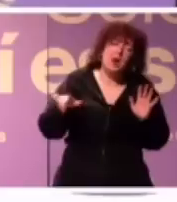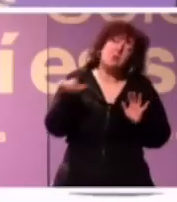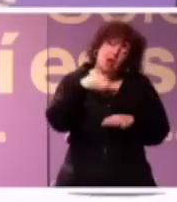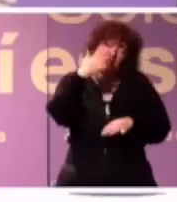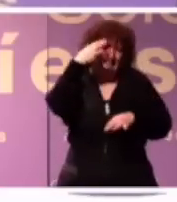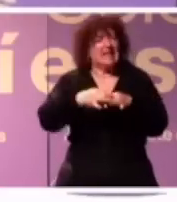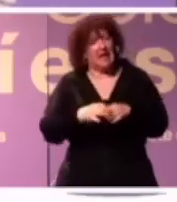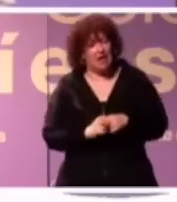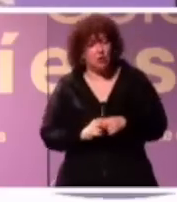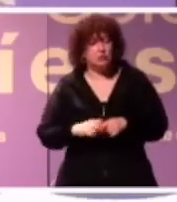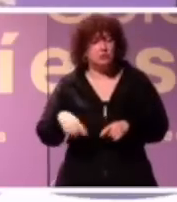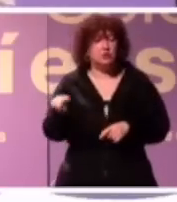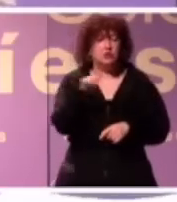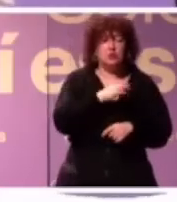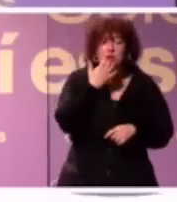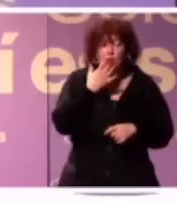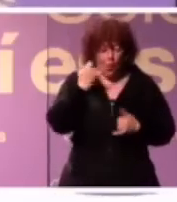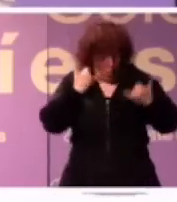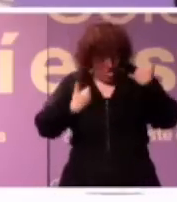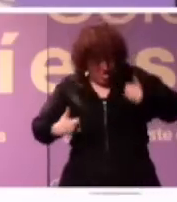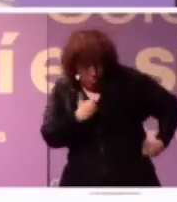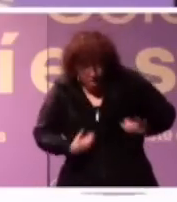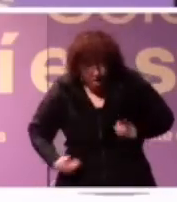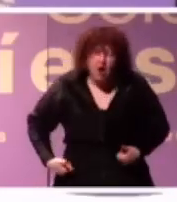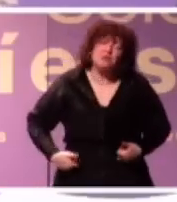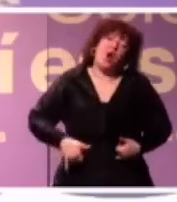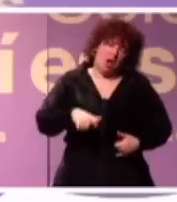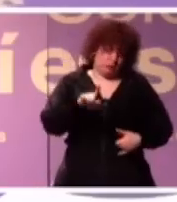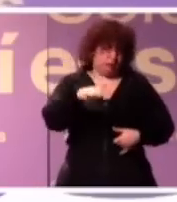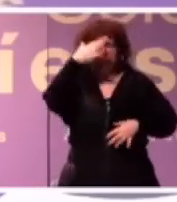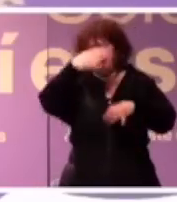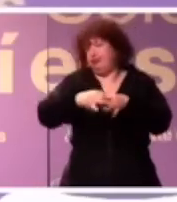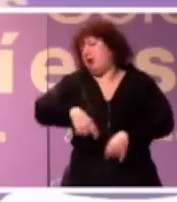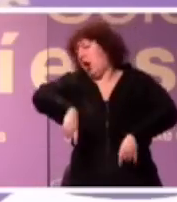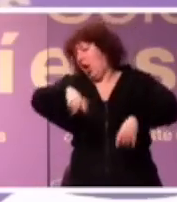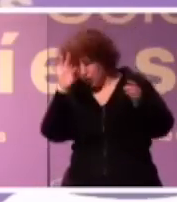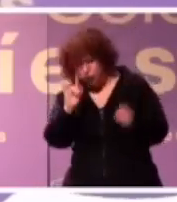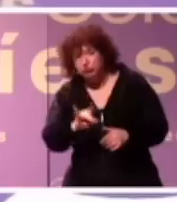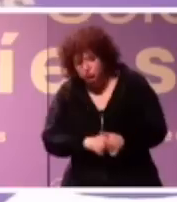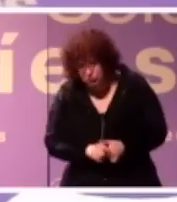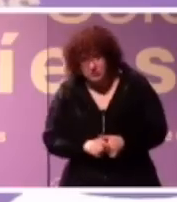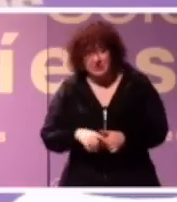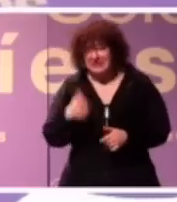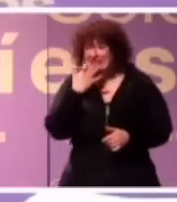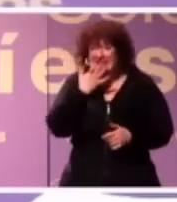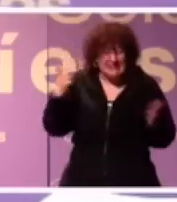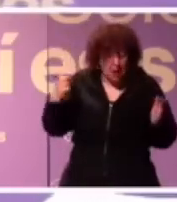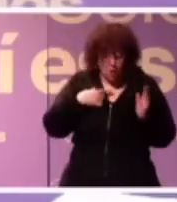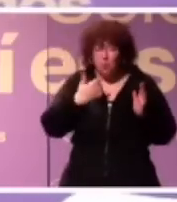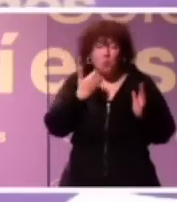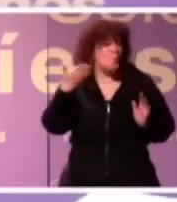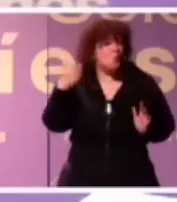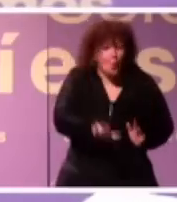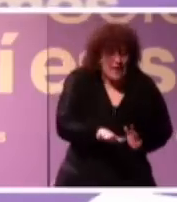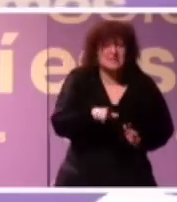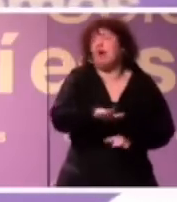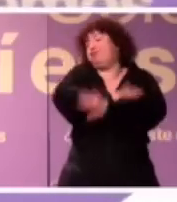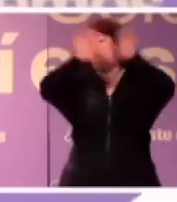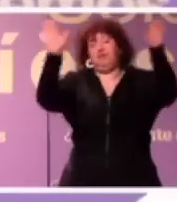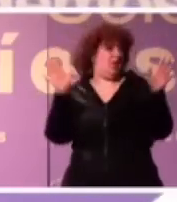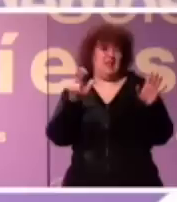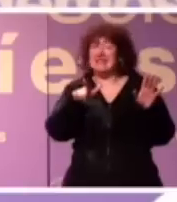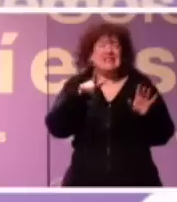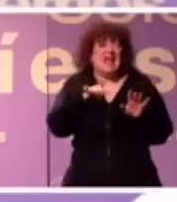si bien es muy da te creo un poco más si vienes muerta muerta Sí te creo Esas son las únicas